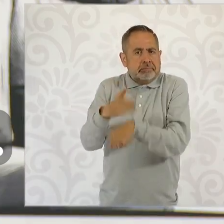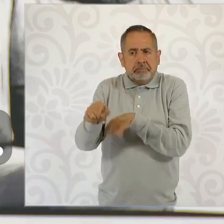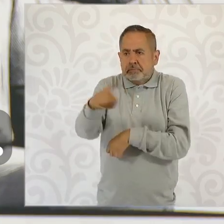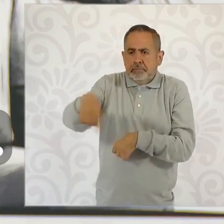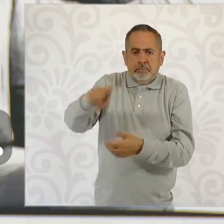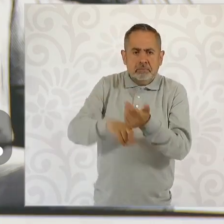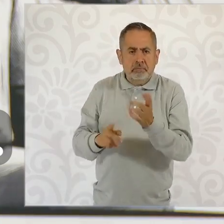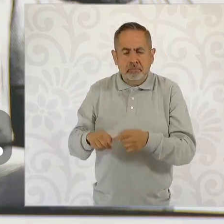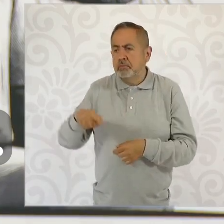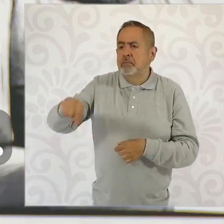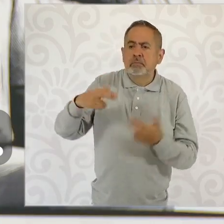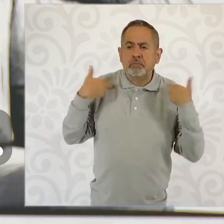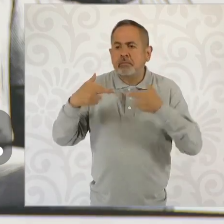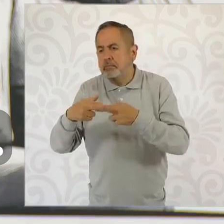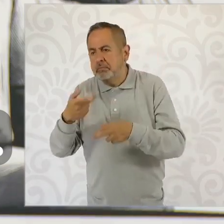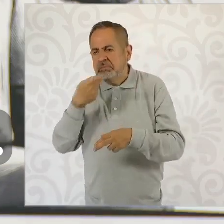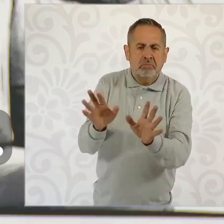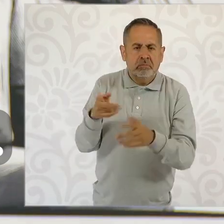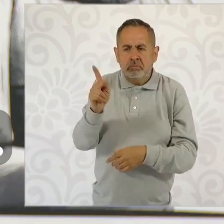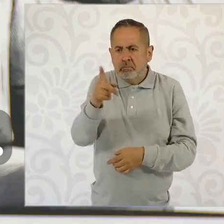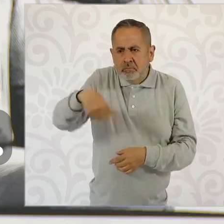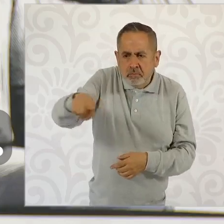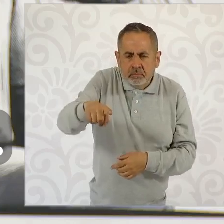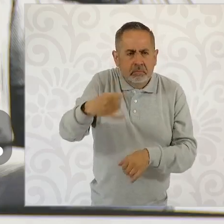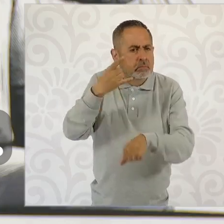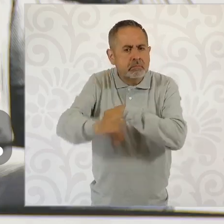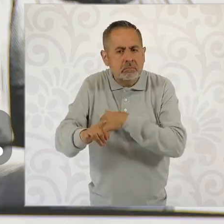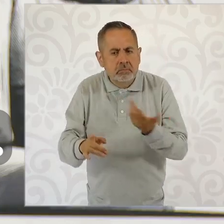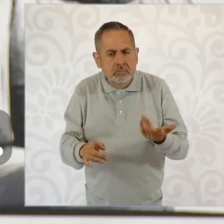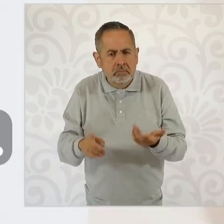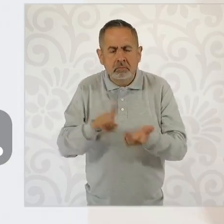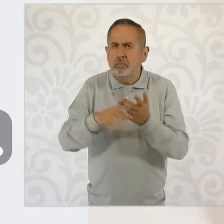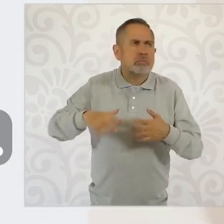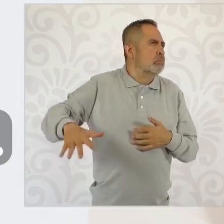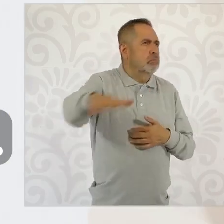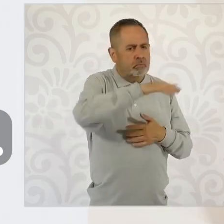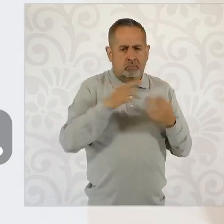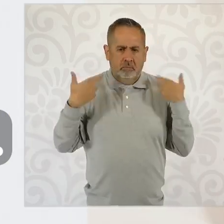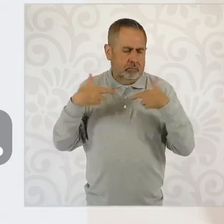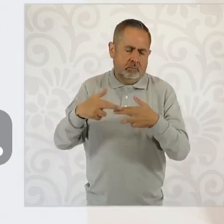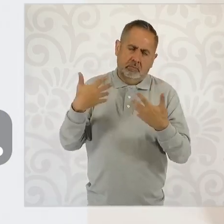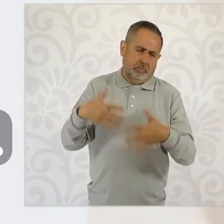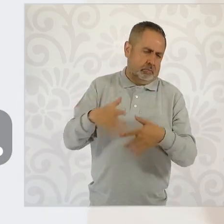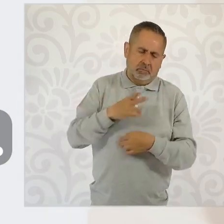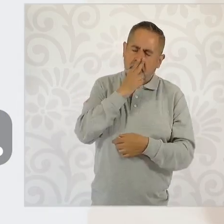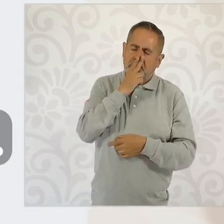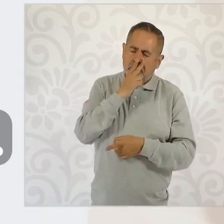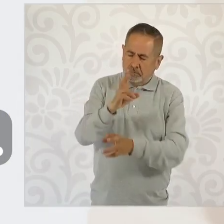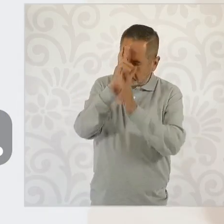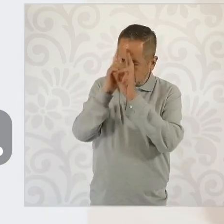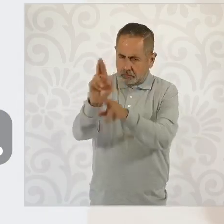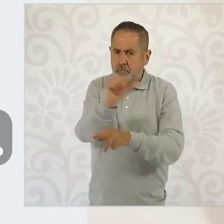hablar mal de las maestras y los maestros, ni mucho menos, porque la labor que realiza el Magisterio Nacional es lo más loable del